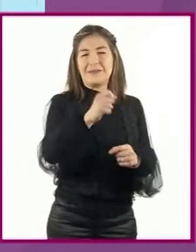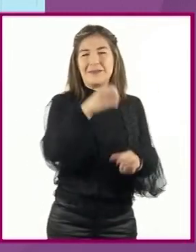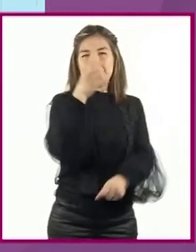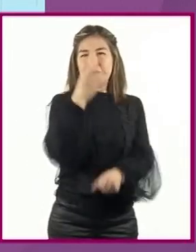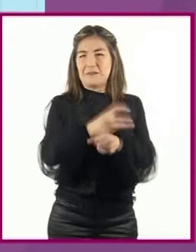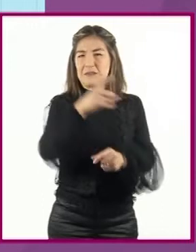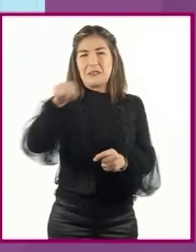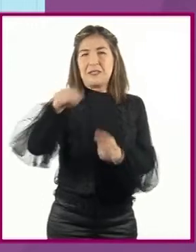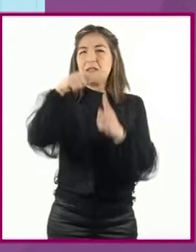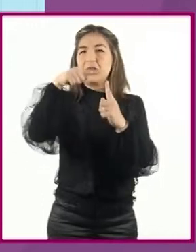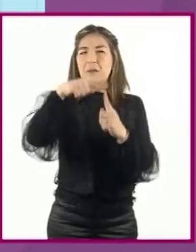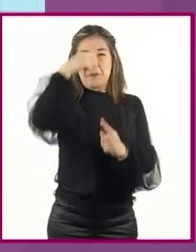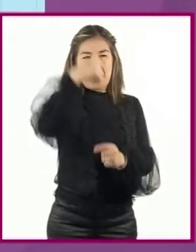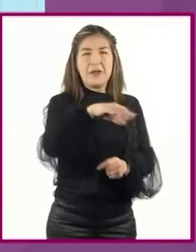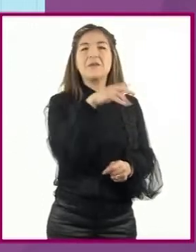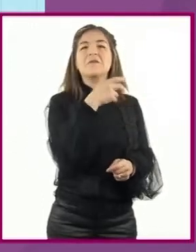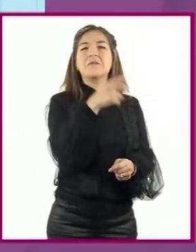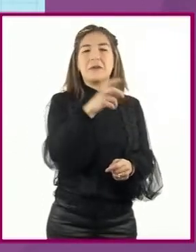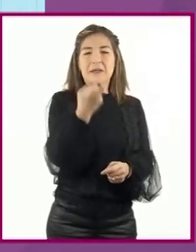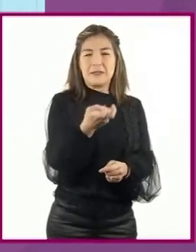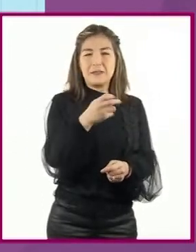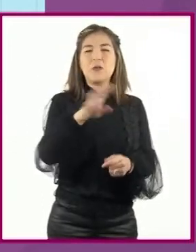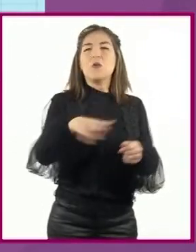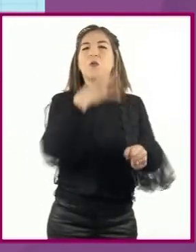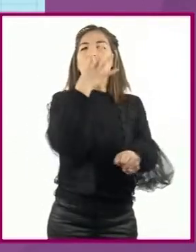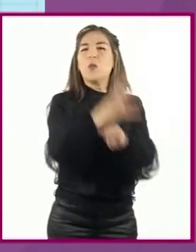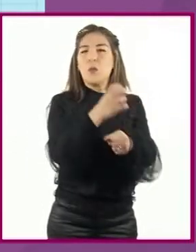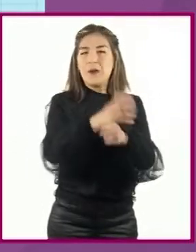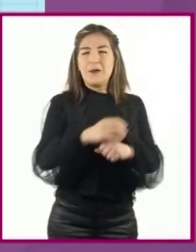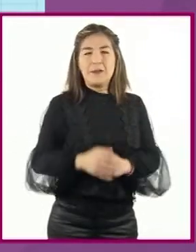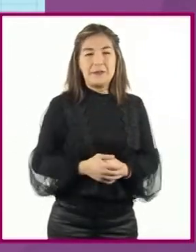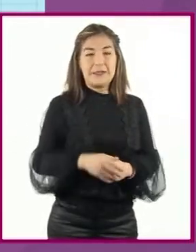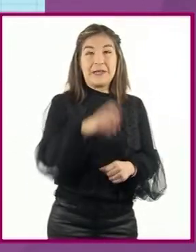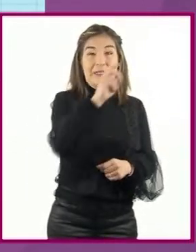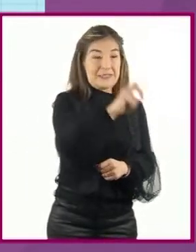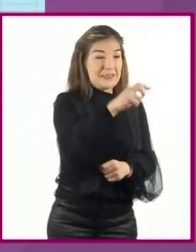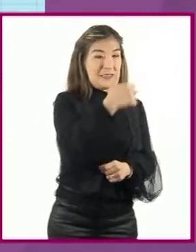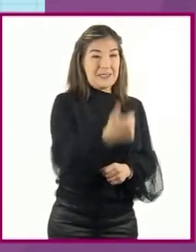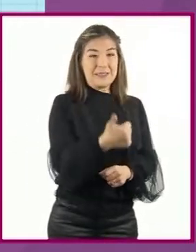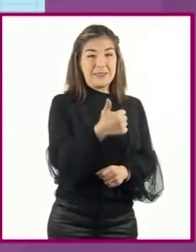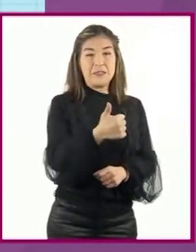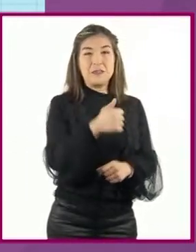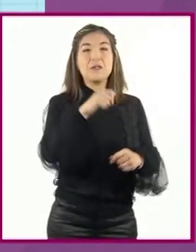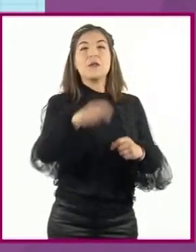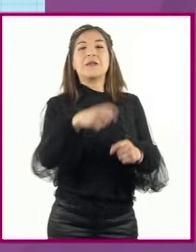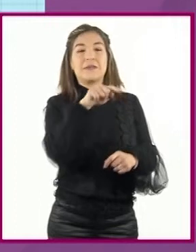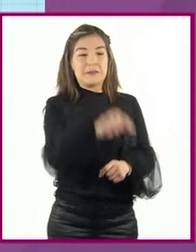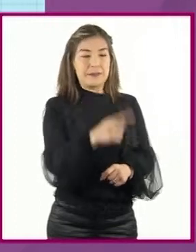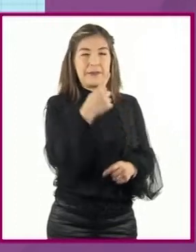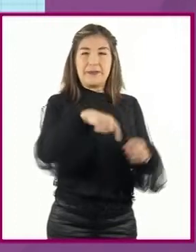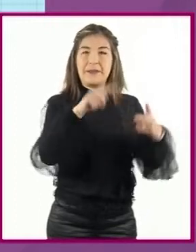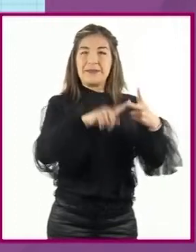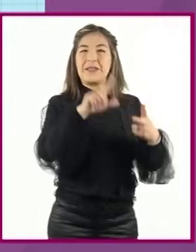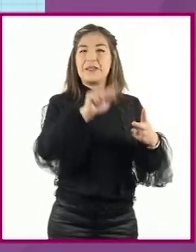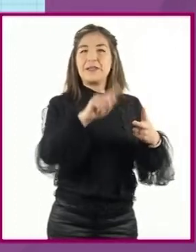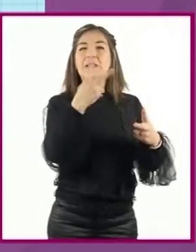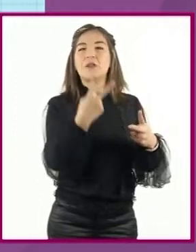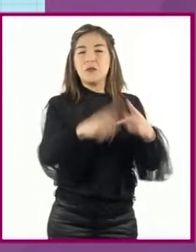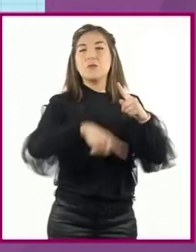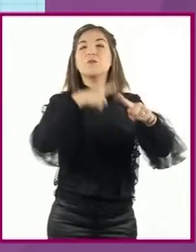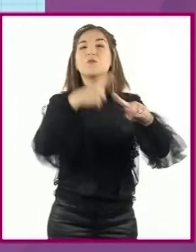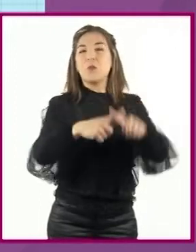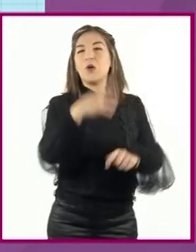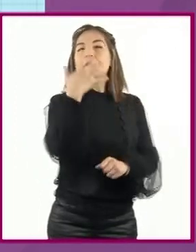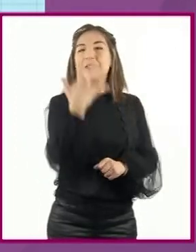tercera división para obtener la cuarta? Tanto el 36 como el 72 se multiplicaron por